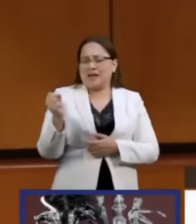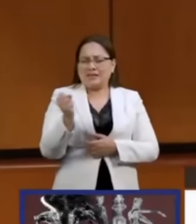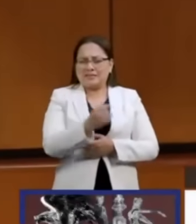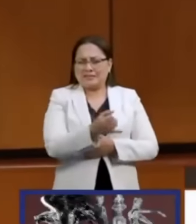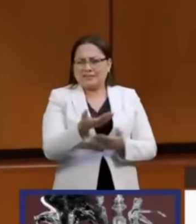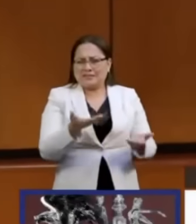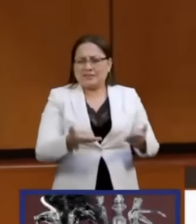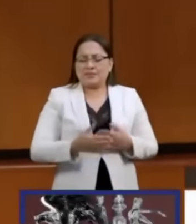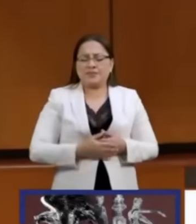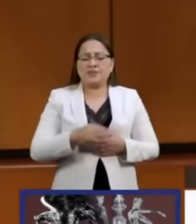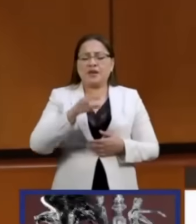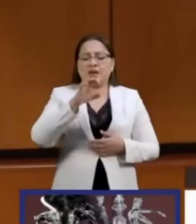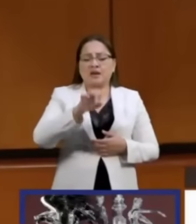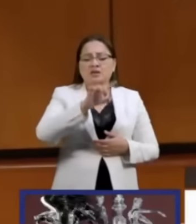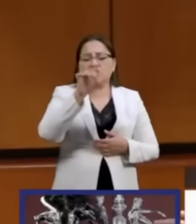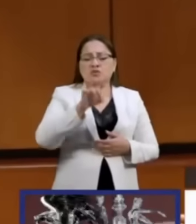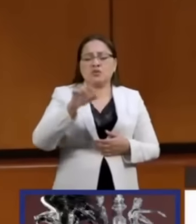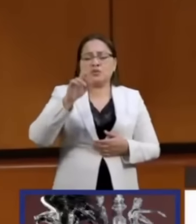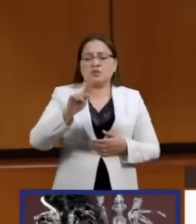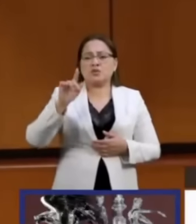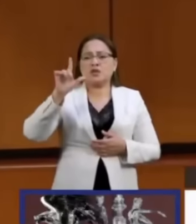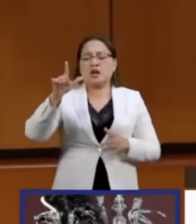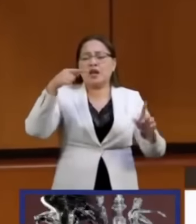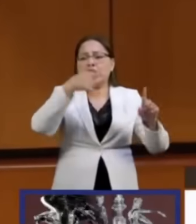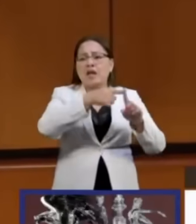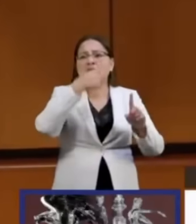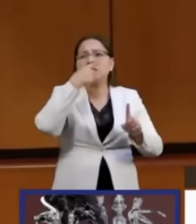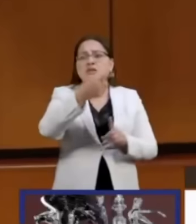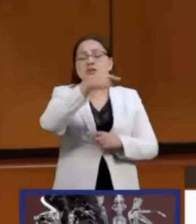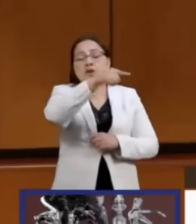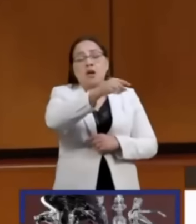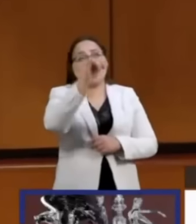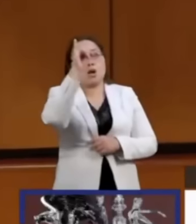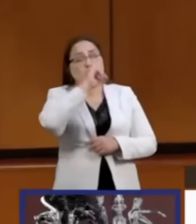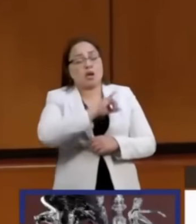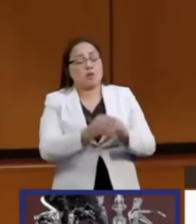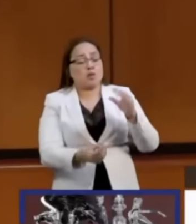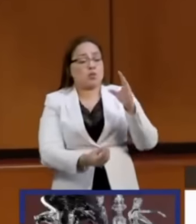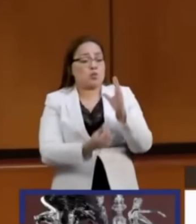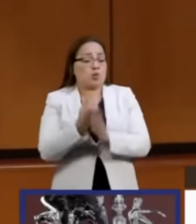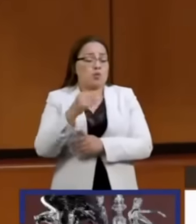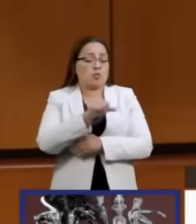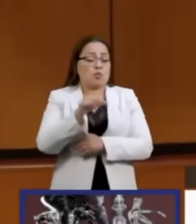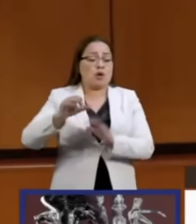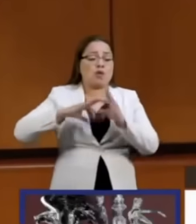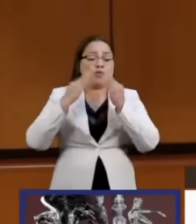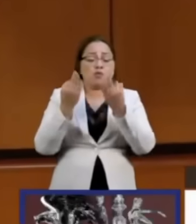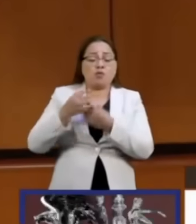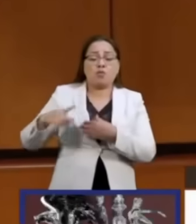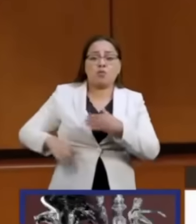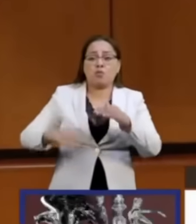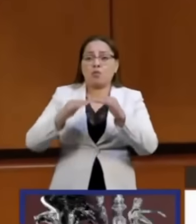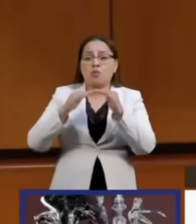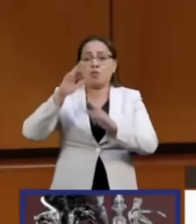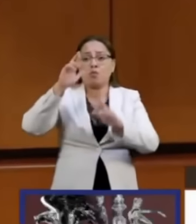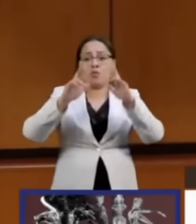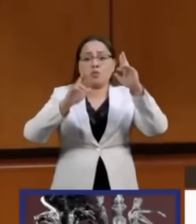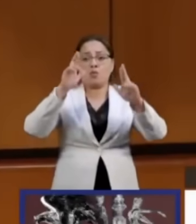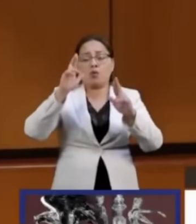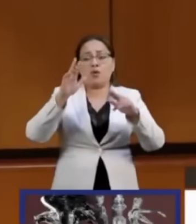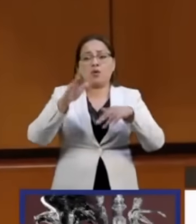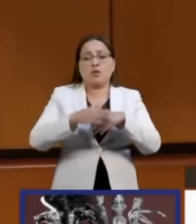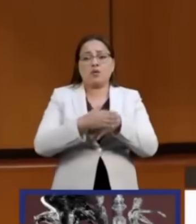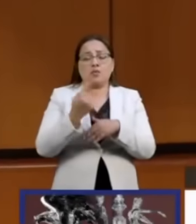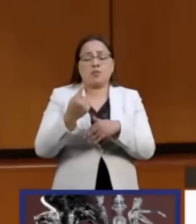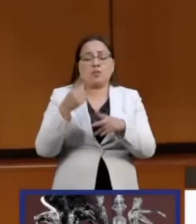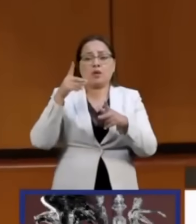que además se asume hoy como el padre de la democracia por haber permitido que el gerente... Un